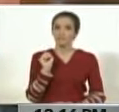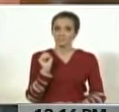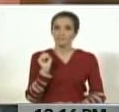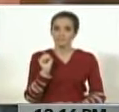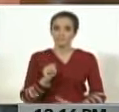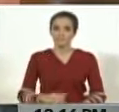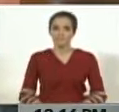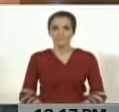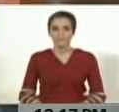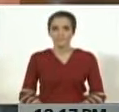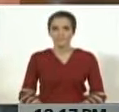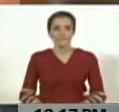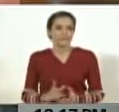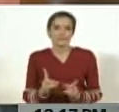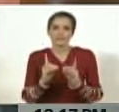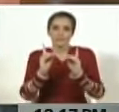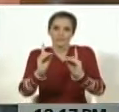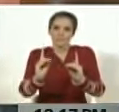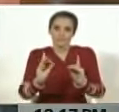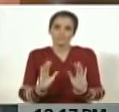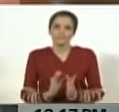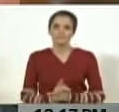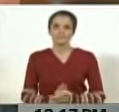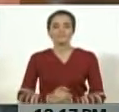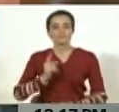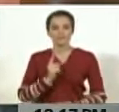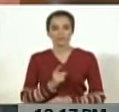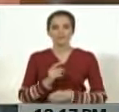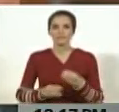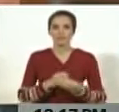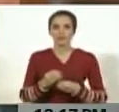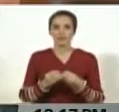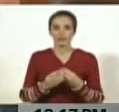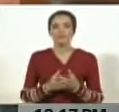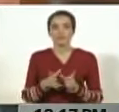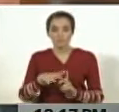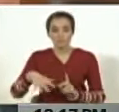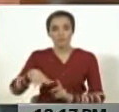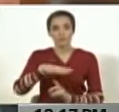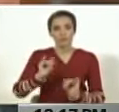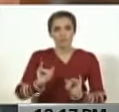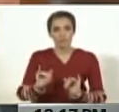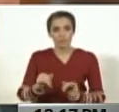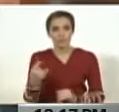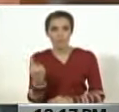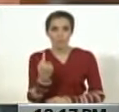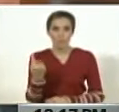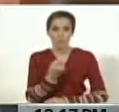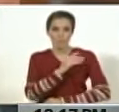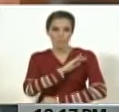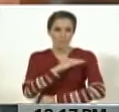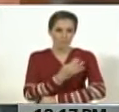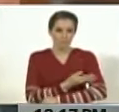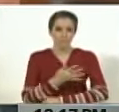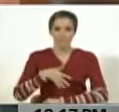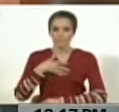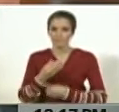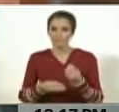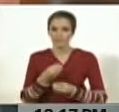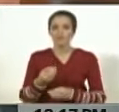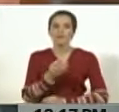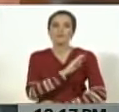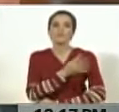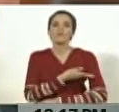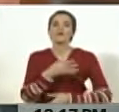que esas decisiones deban ser colocadas en su justo sitio y el único poder que lo puede hacer es el Poder